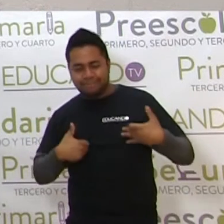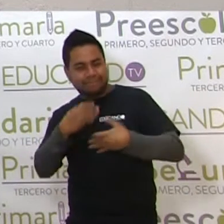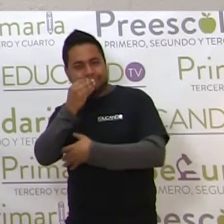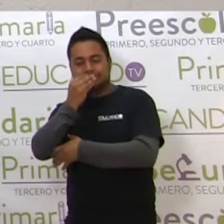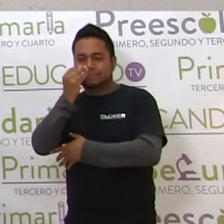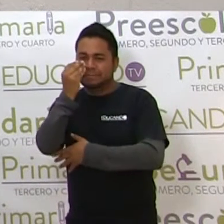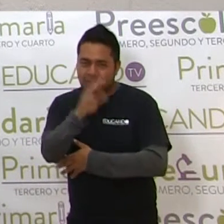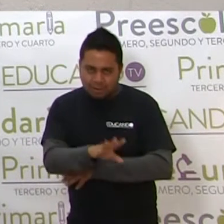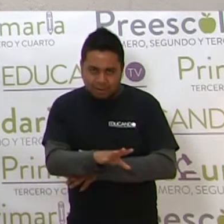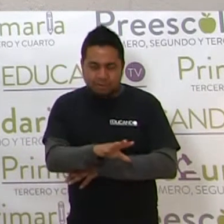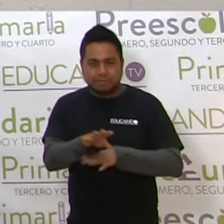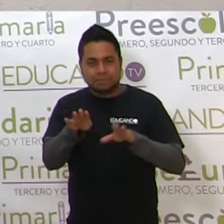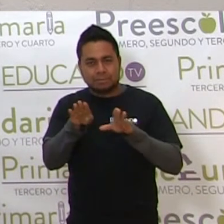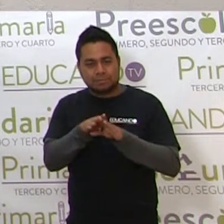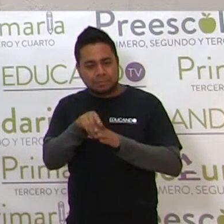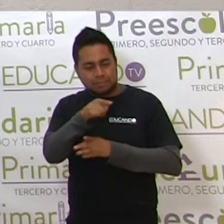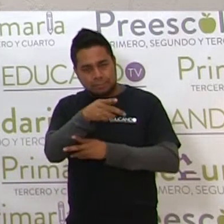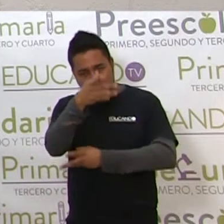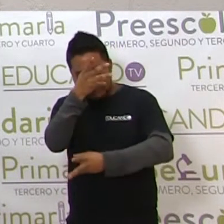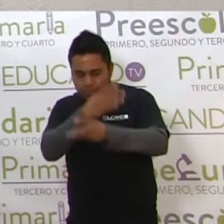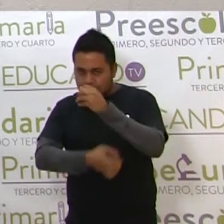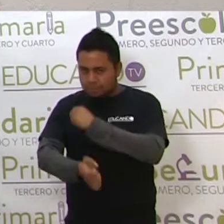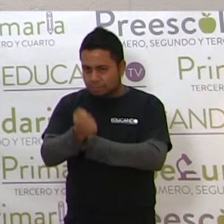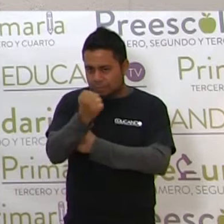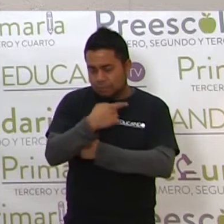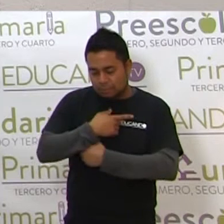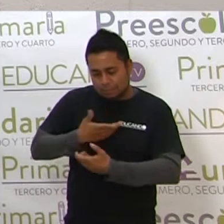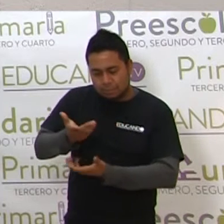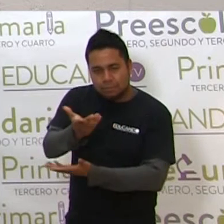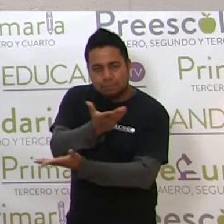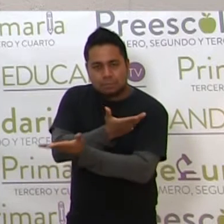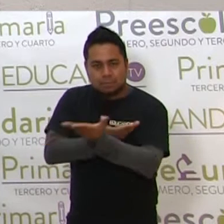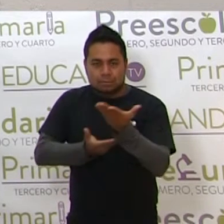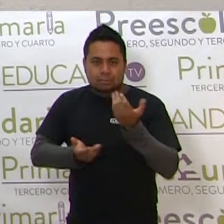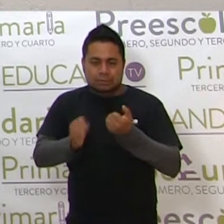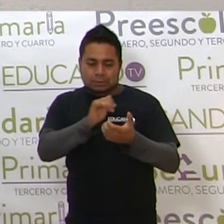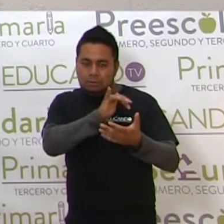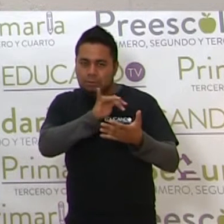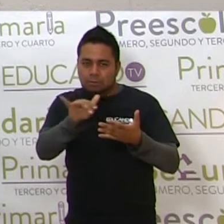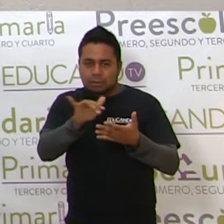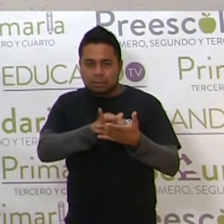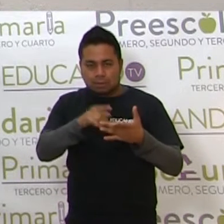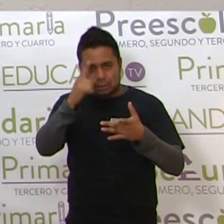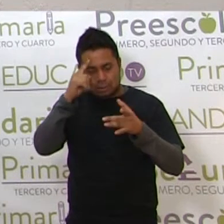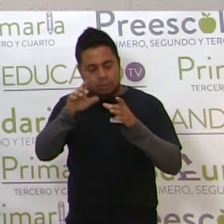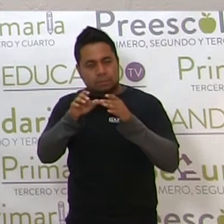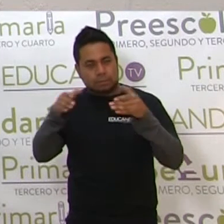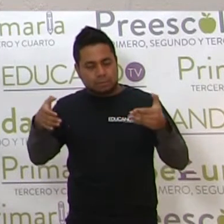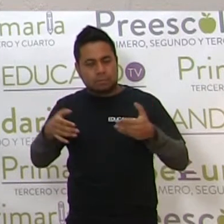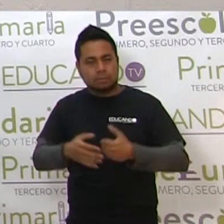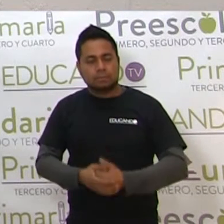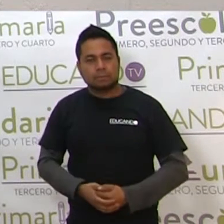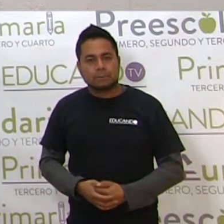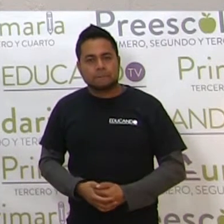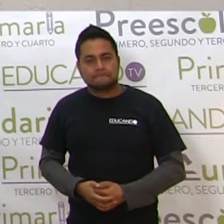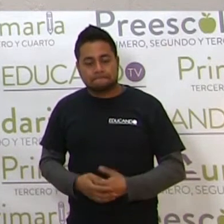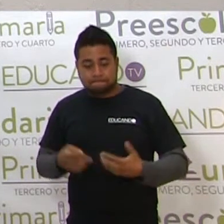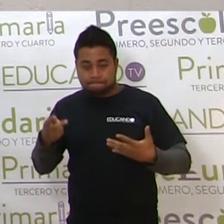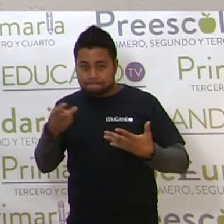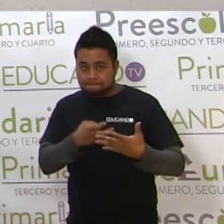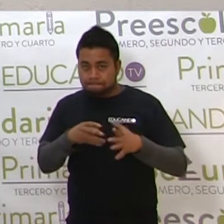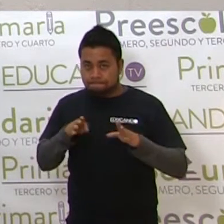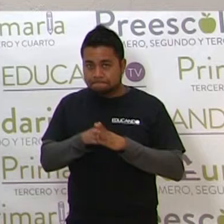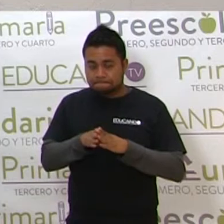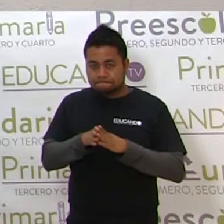de y de todo lo que aprendimos y a mí me gusta compartir contigo la lectura de los cuentos estos van a ser un poquito más